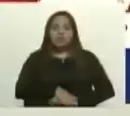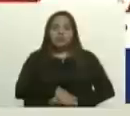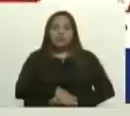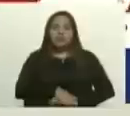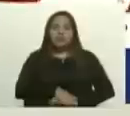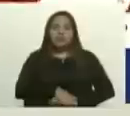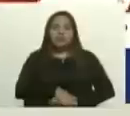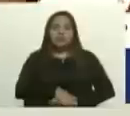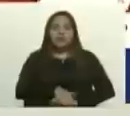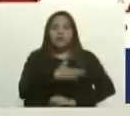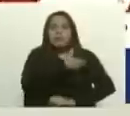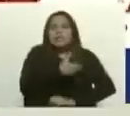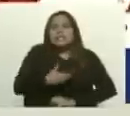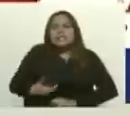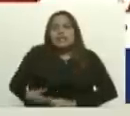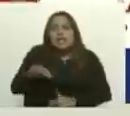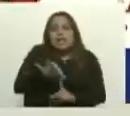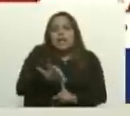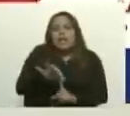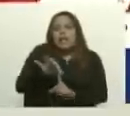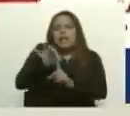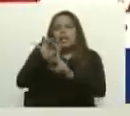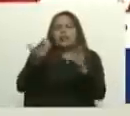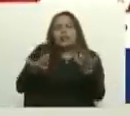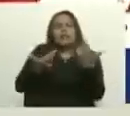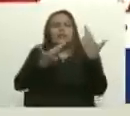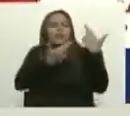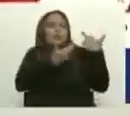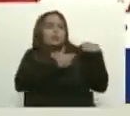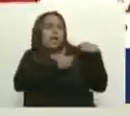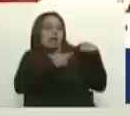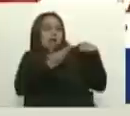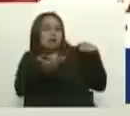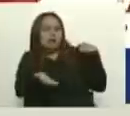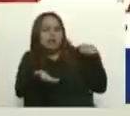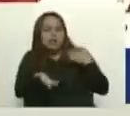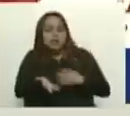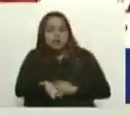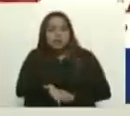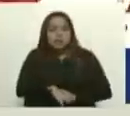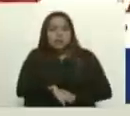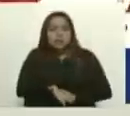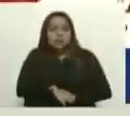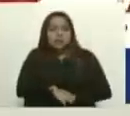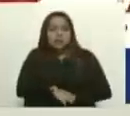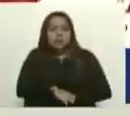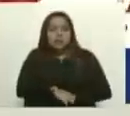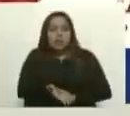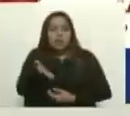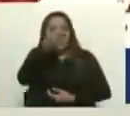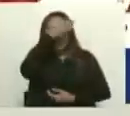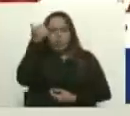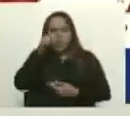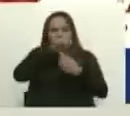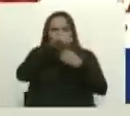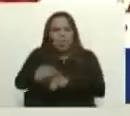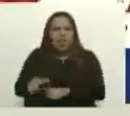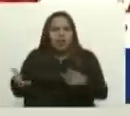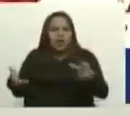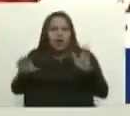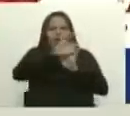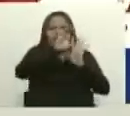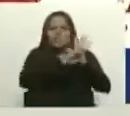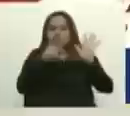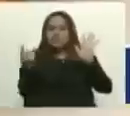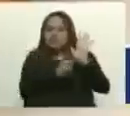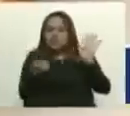Presidente interino, encargado, se llevaron por delante esta constitución, designado